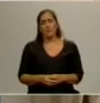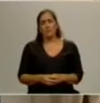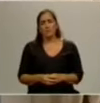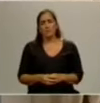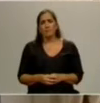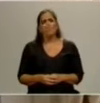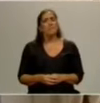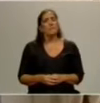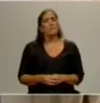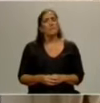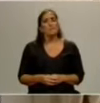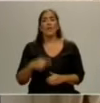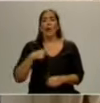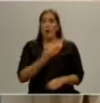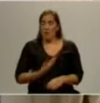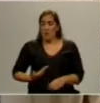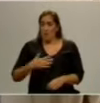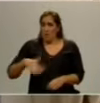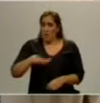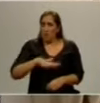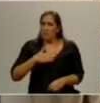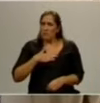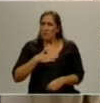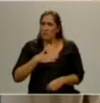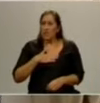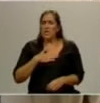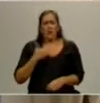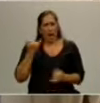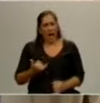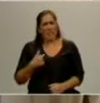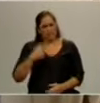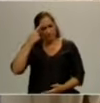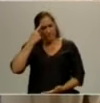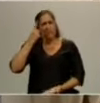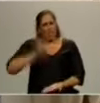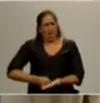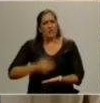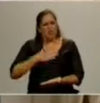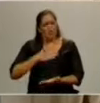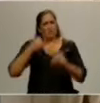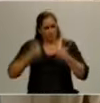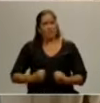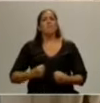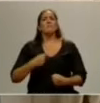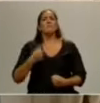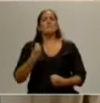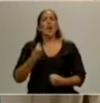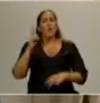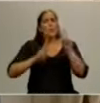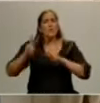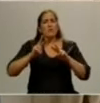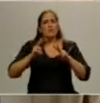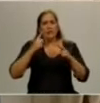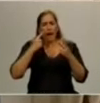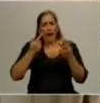pilar fundamental de nuestro gobierno de esclarecer, voluntad que en el caso personal mío, más allá de lo institucional, era